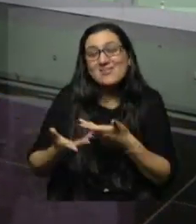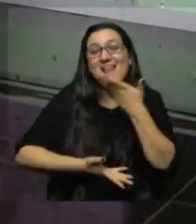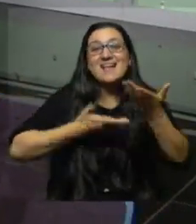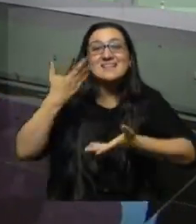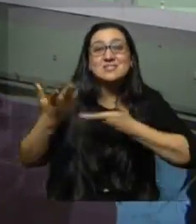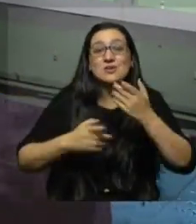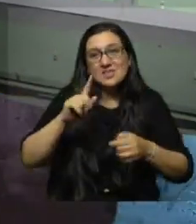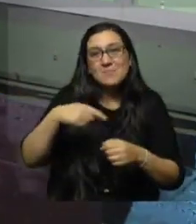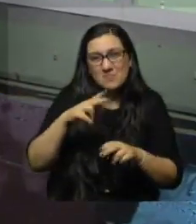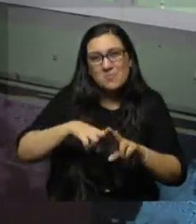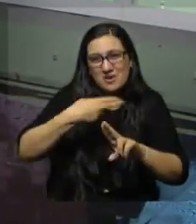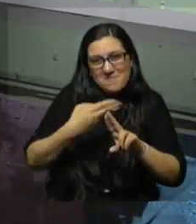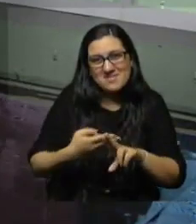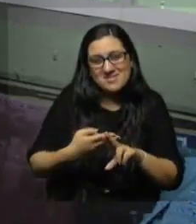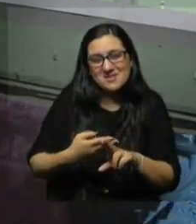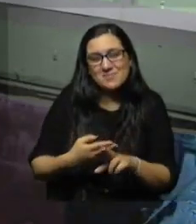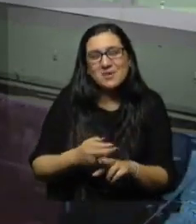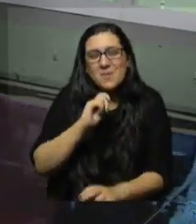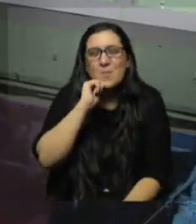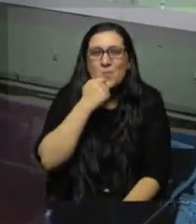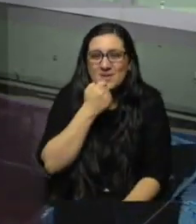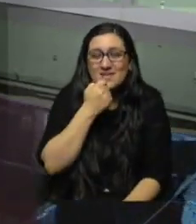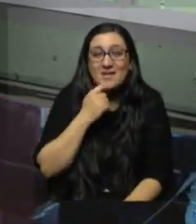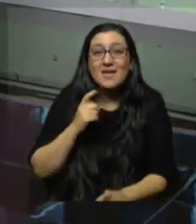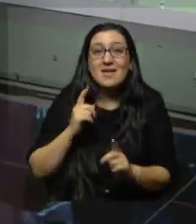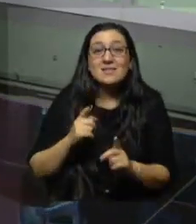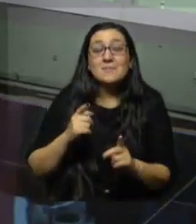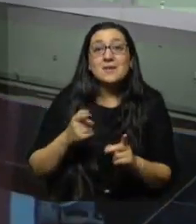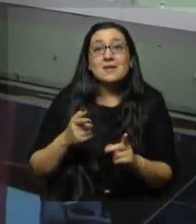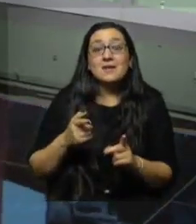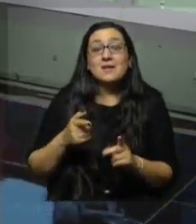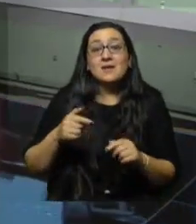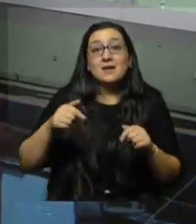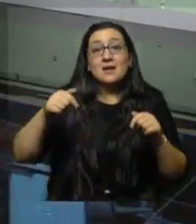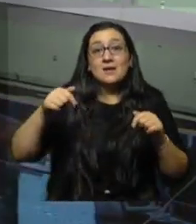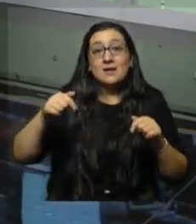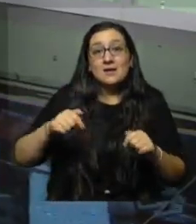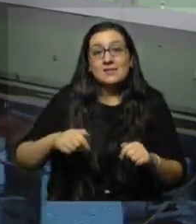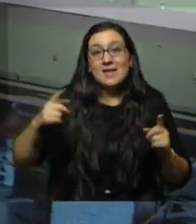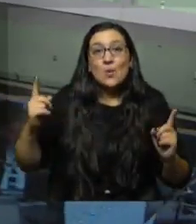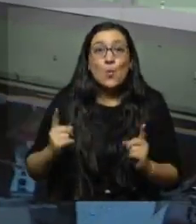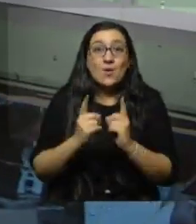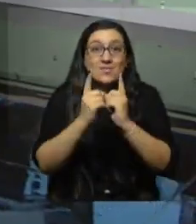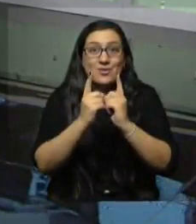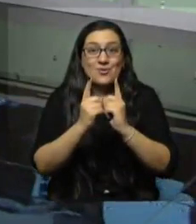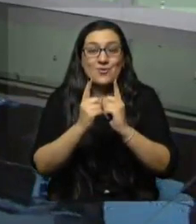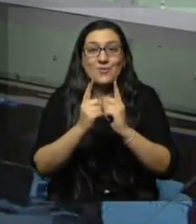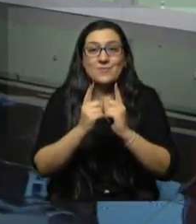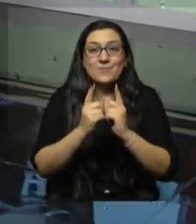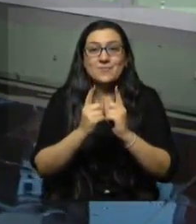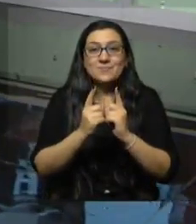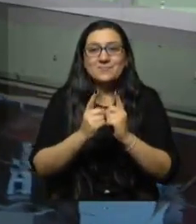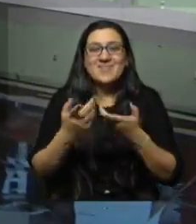a poner, llena el corazón. Y también llena el corazón, Marcelo, porque también este encuentro